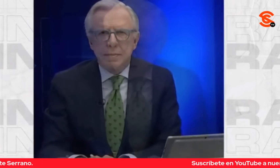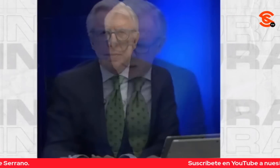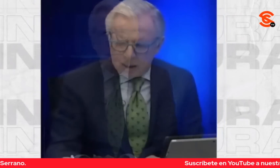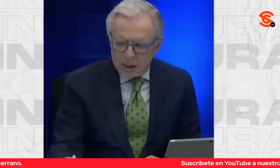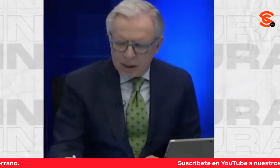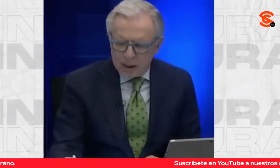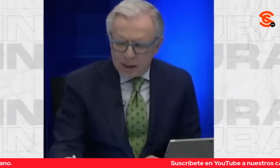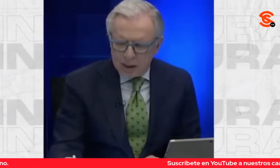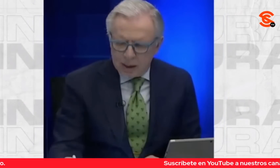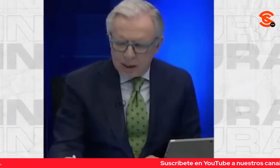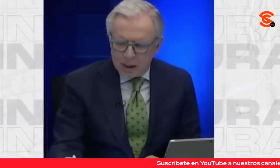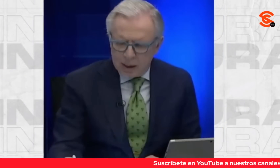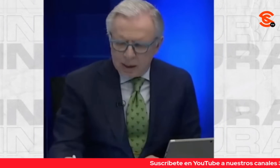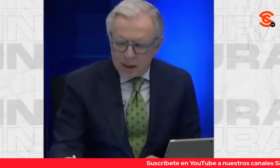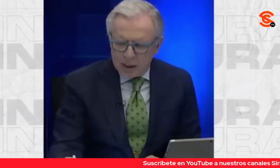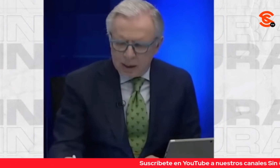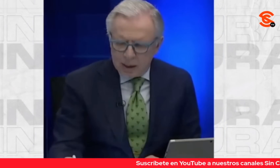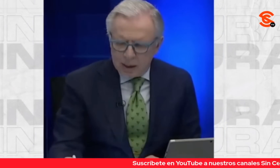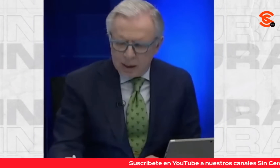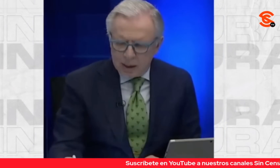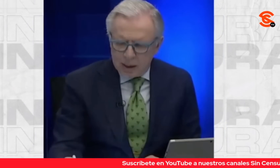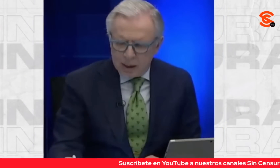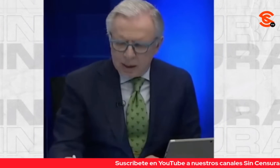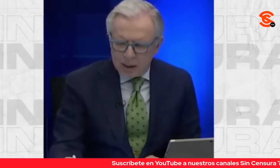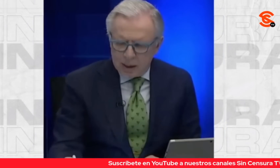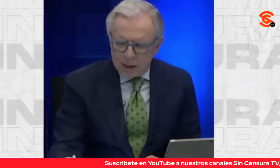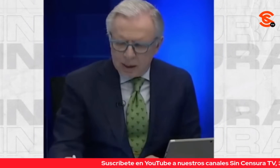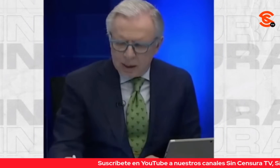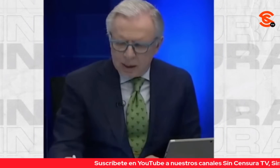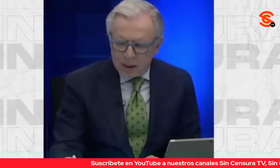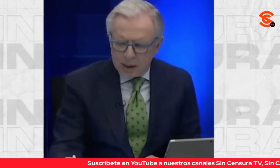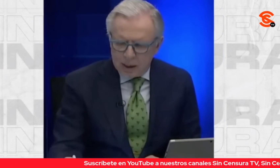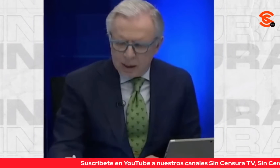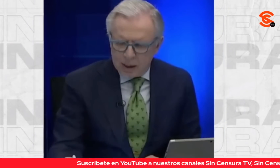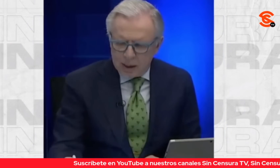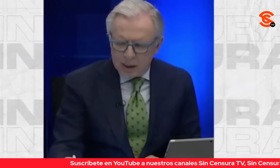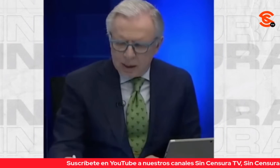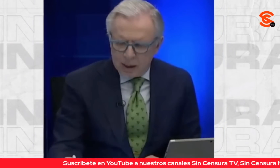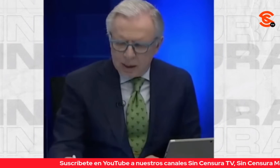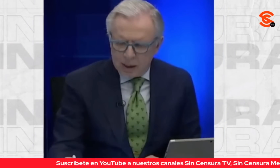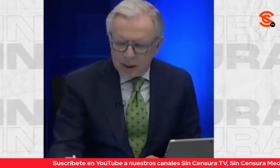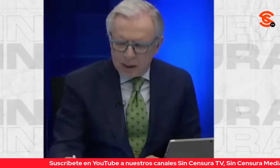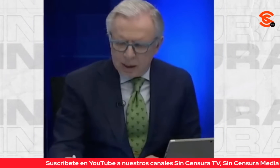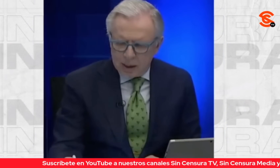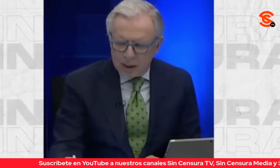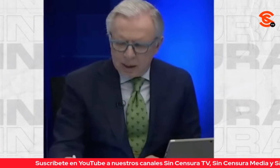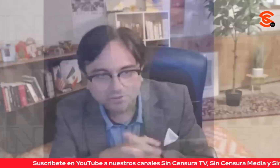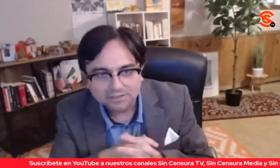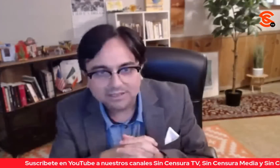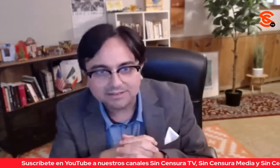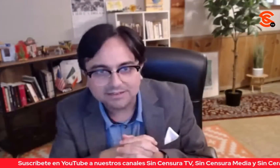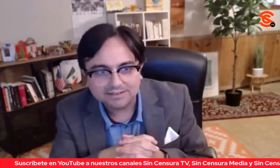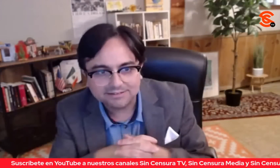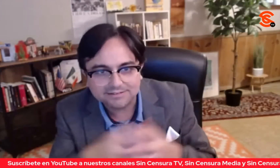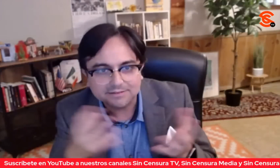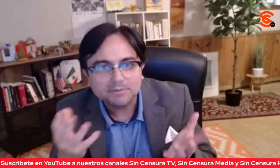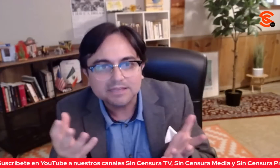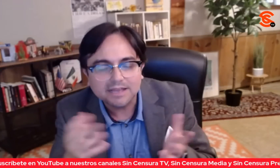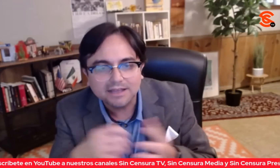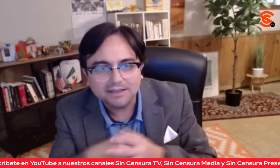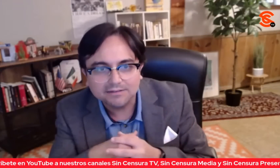el viaje papal de Karol Wojtyla, de Juan Pablo II, estabas leyendo un libro de Leñero en el que